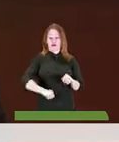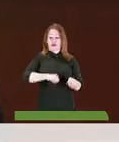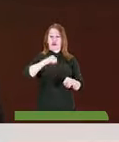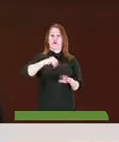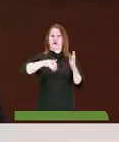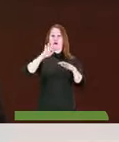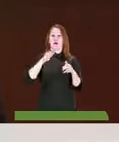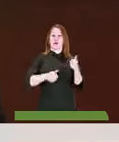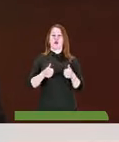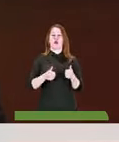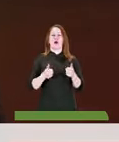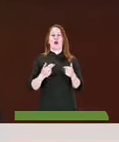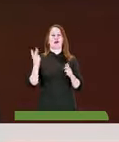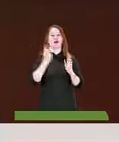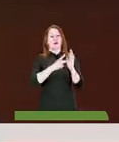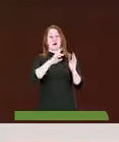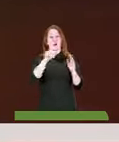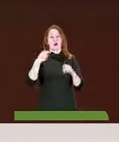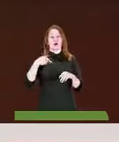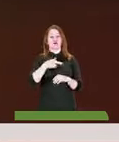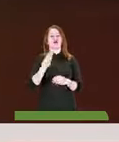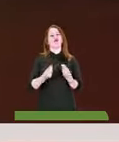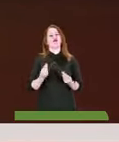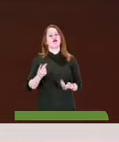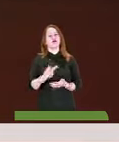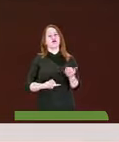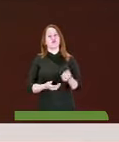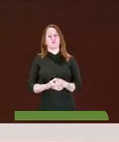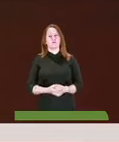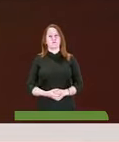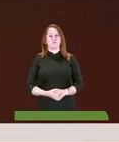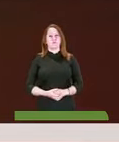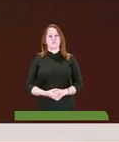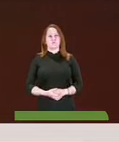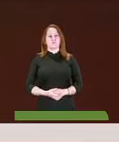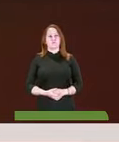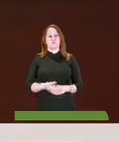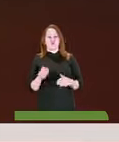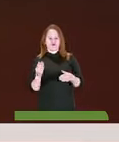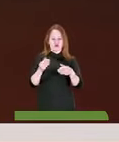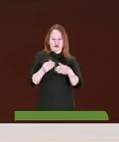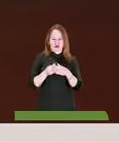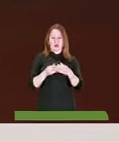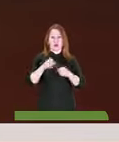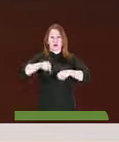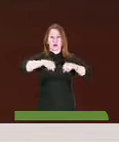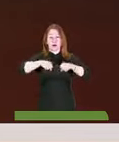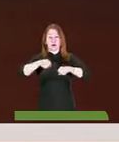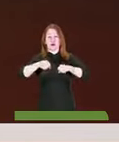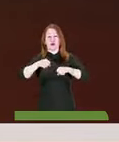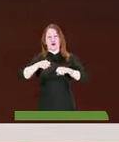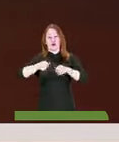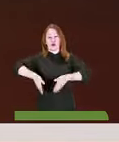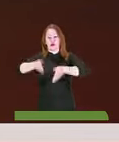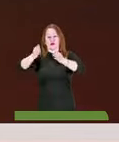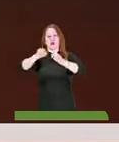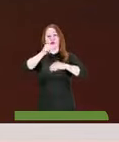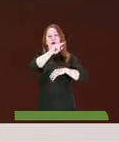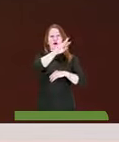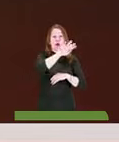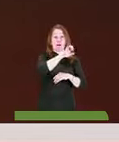que hicimos en el 2021 de la adecuación de la ciclorruta de la 97 a la 135, fueron